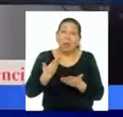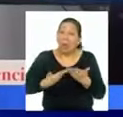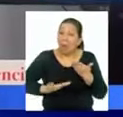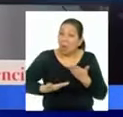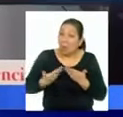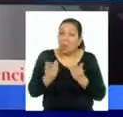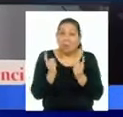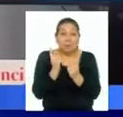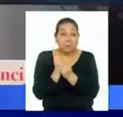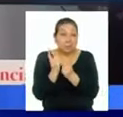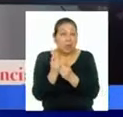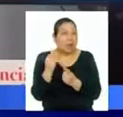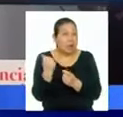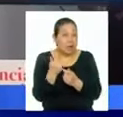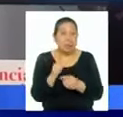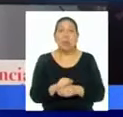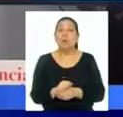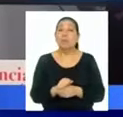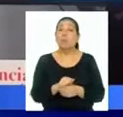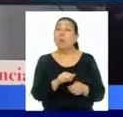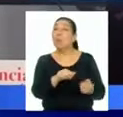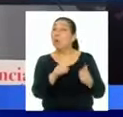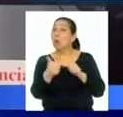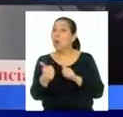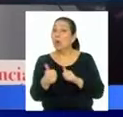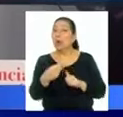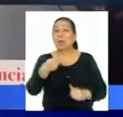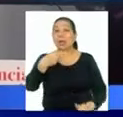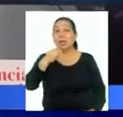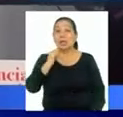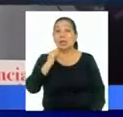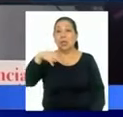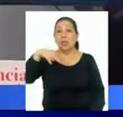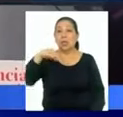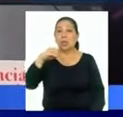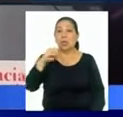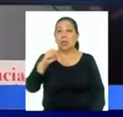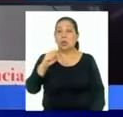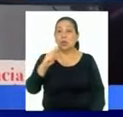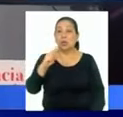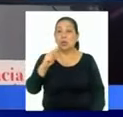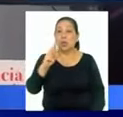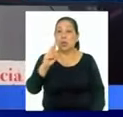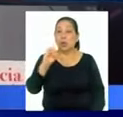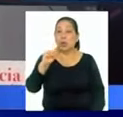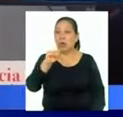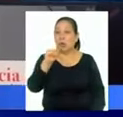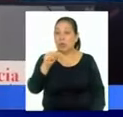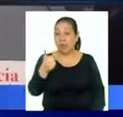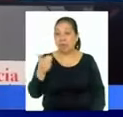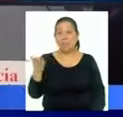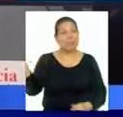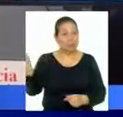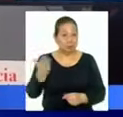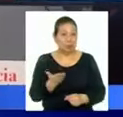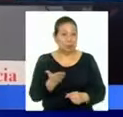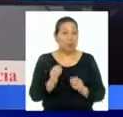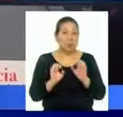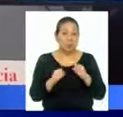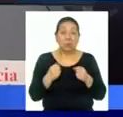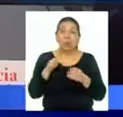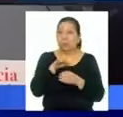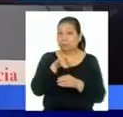manera verse con la mayor celeridad. En el caso del señor Inostroza, el procurador anticorrupción en estos casos ha